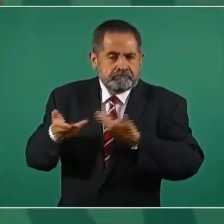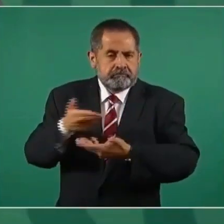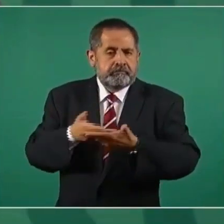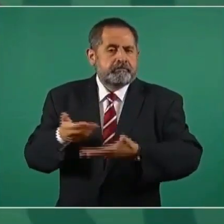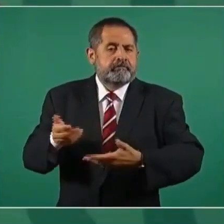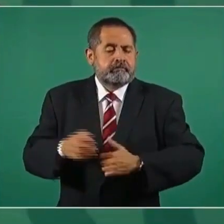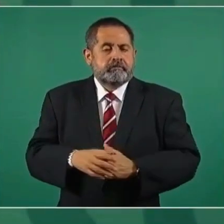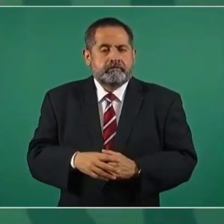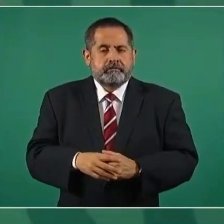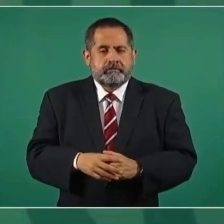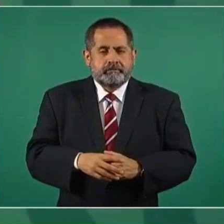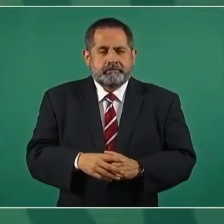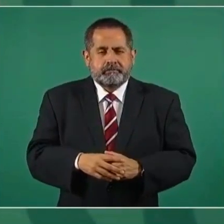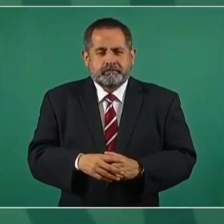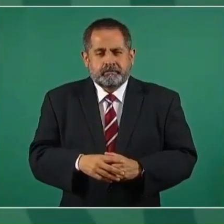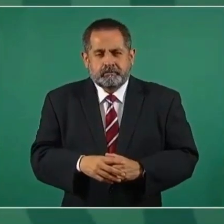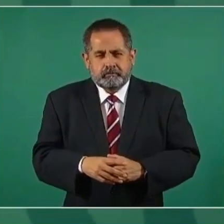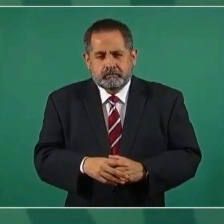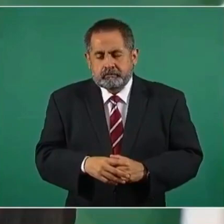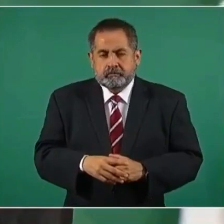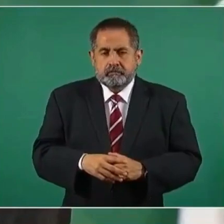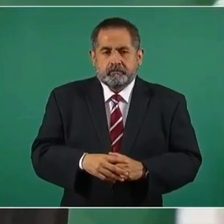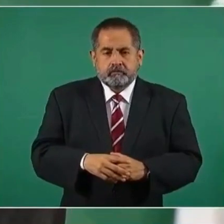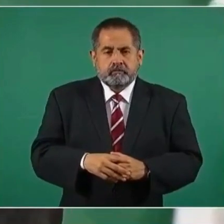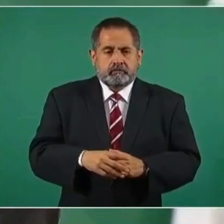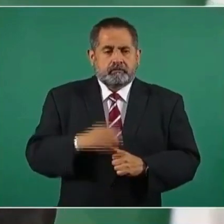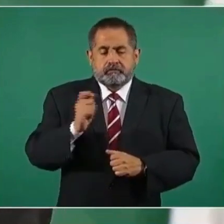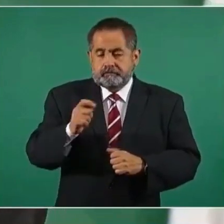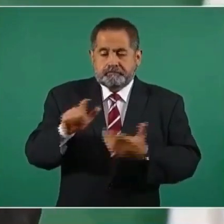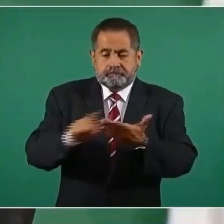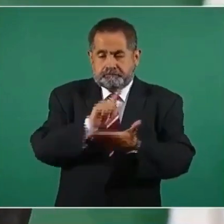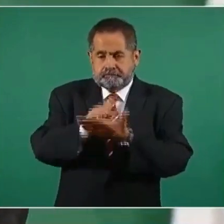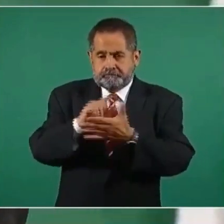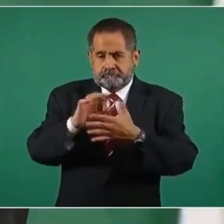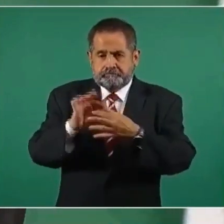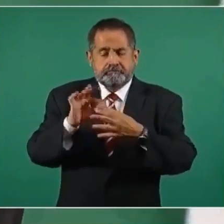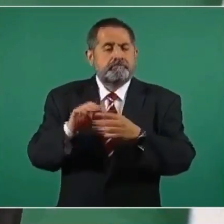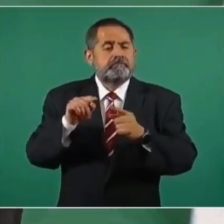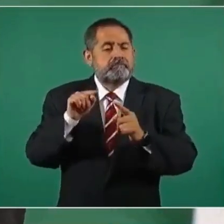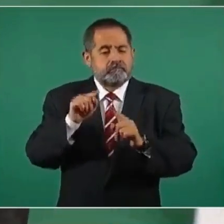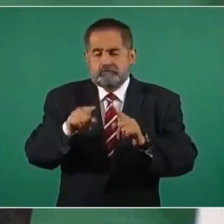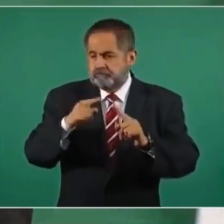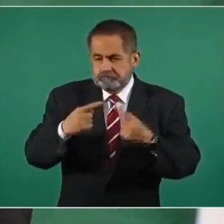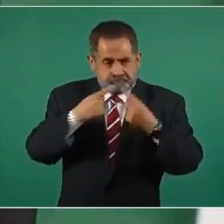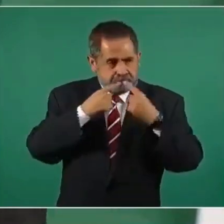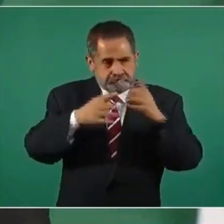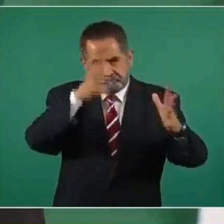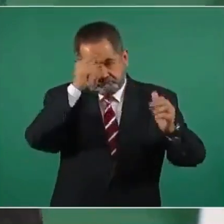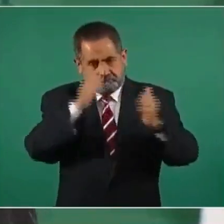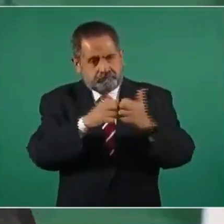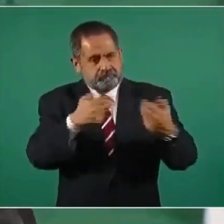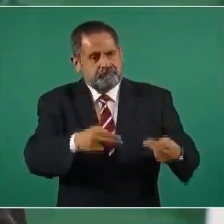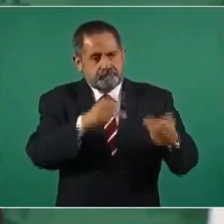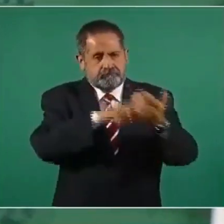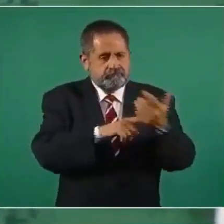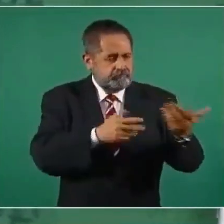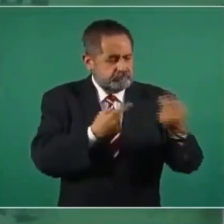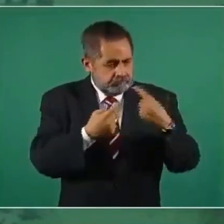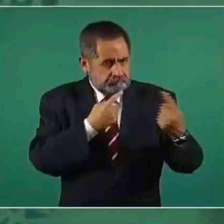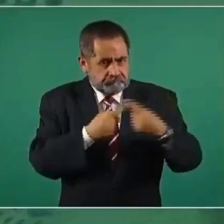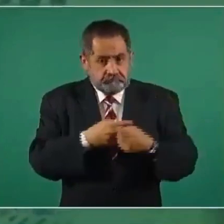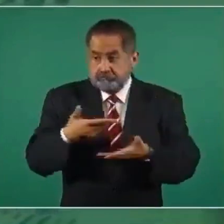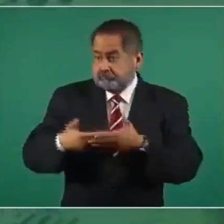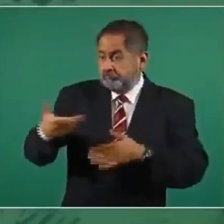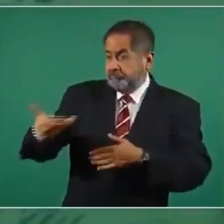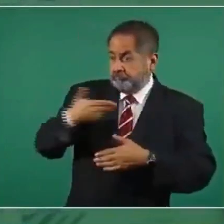porque esta reforma legal se hizo de común acuerdo con las empresas. Por eso ahora que plantean lo